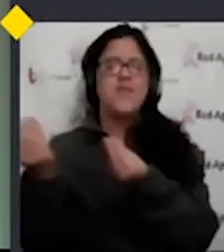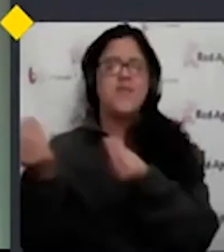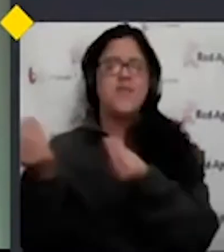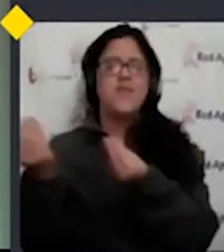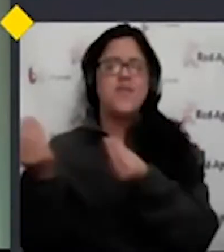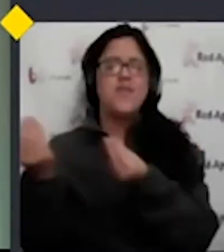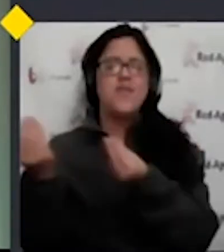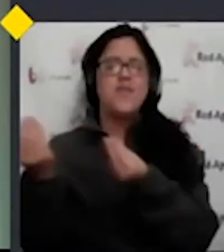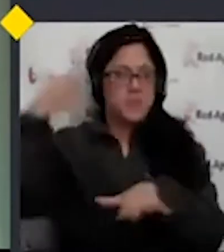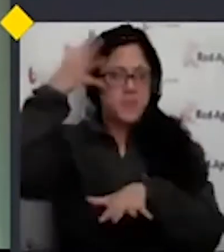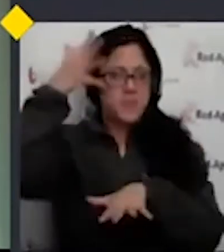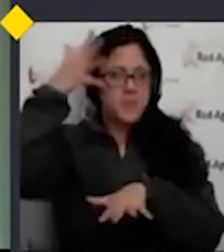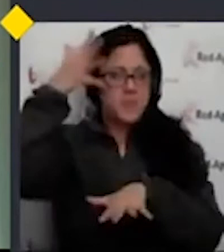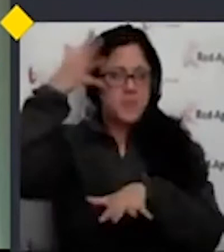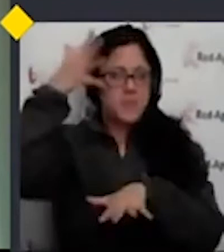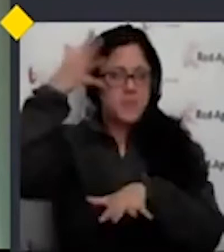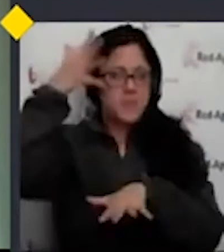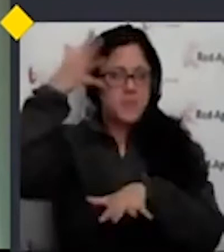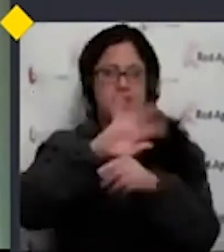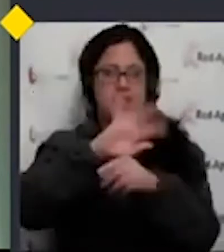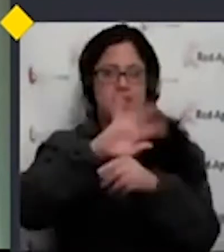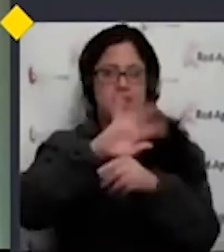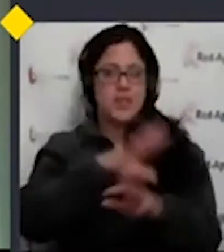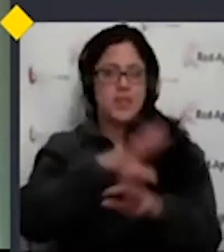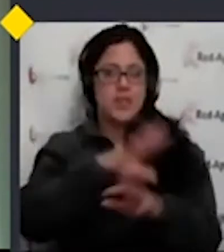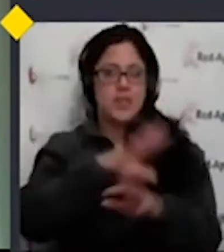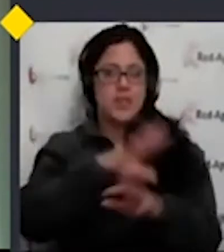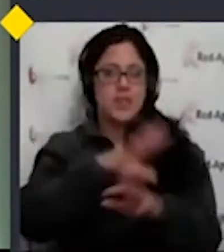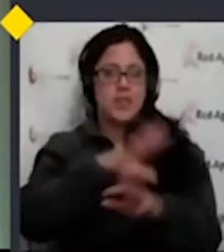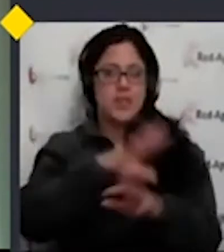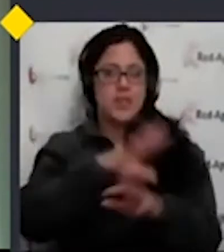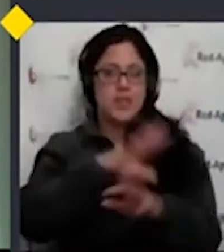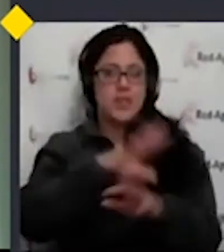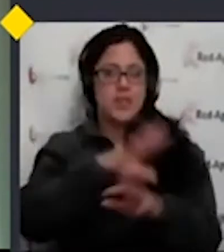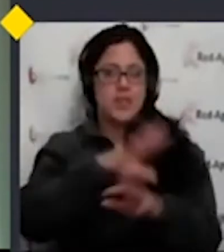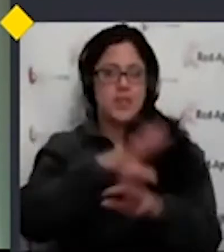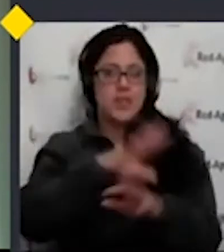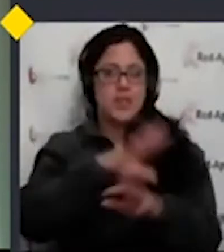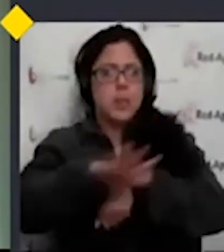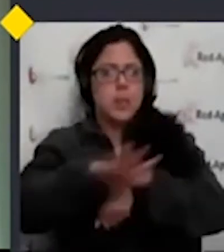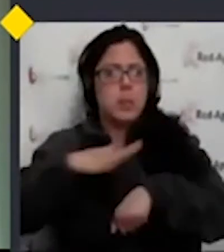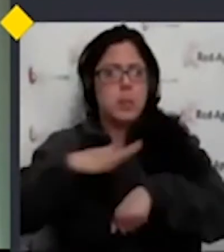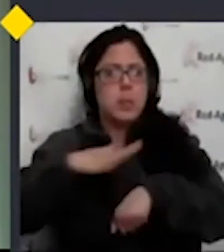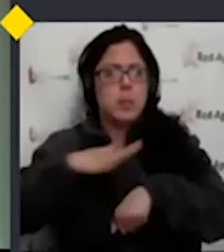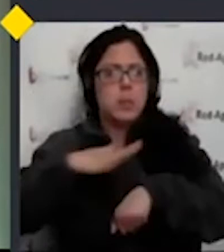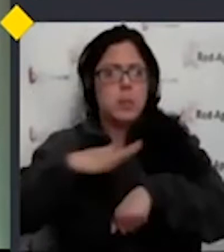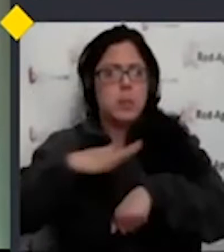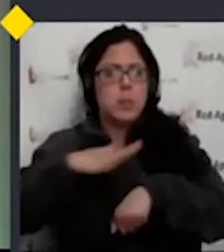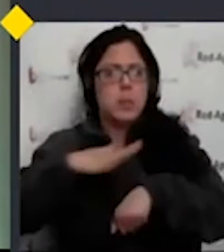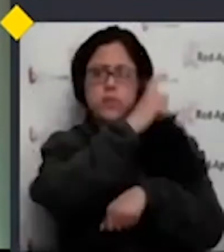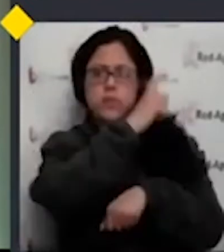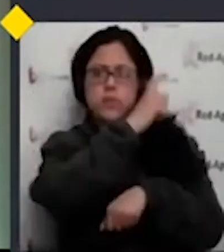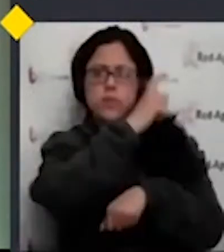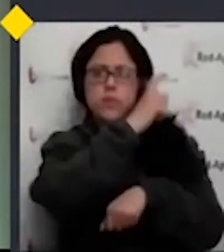Chile de hoy. Estamos viviendo tiempos de incertidumbre. No solamente nos afecta una pandemia global, sino como